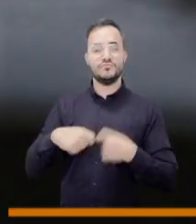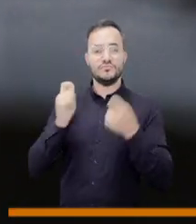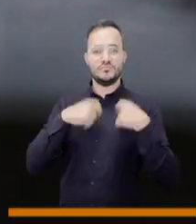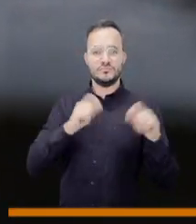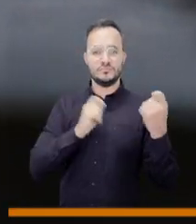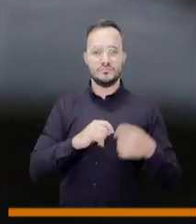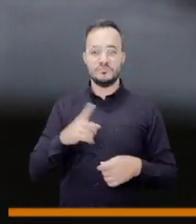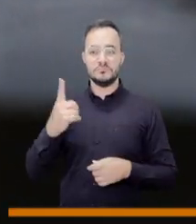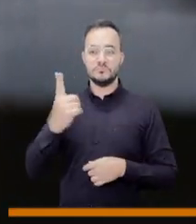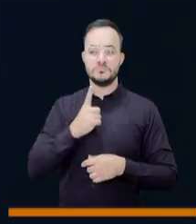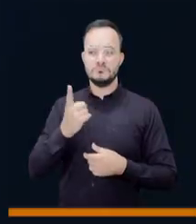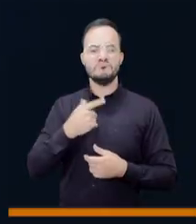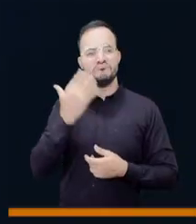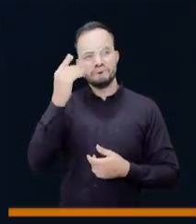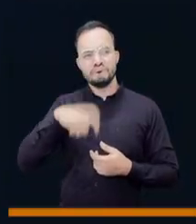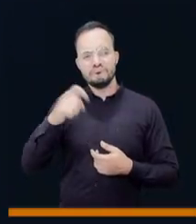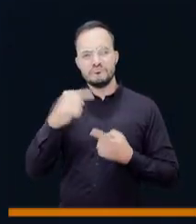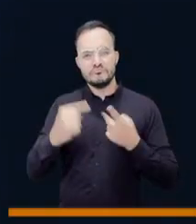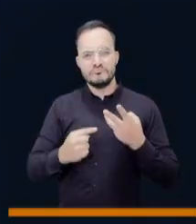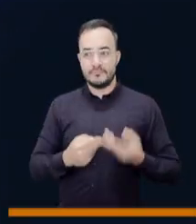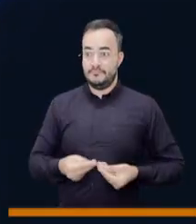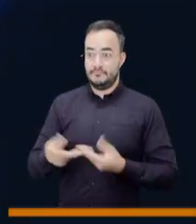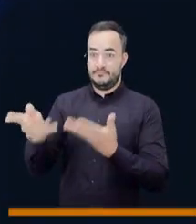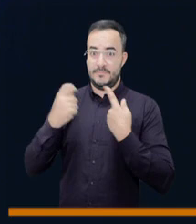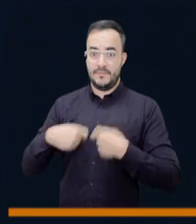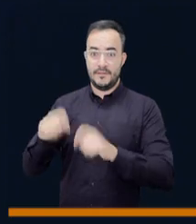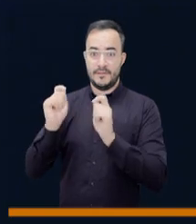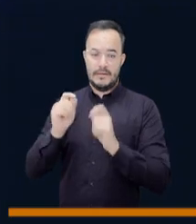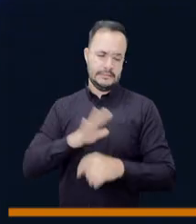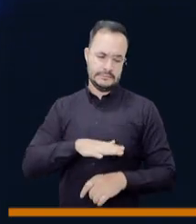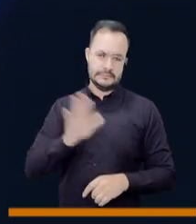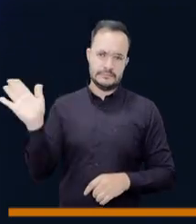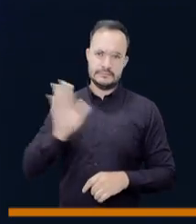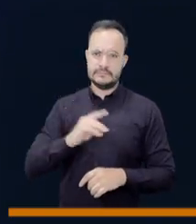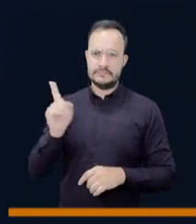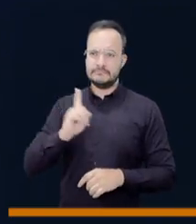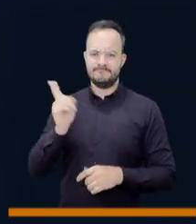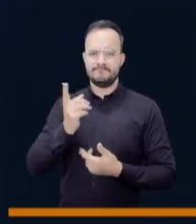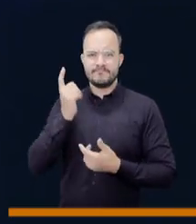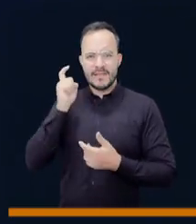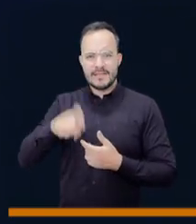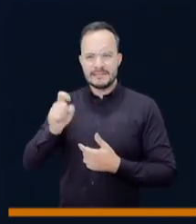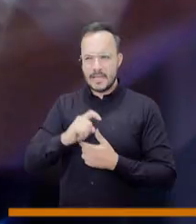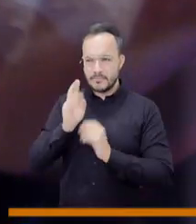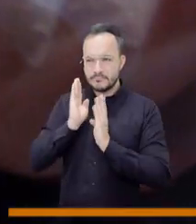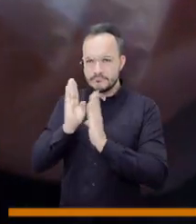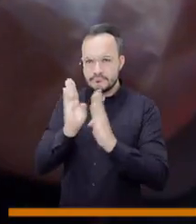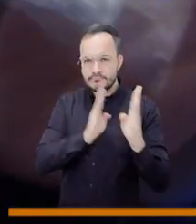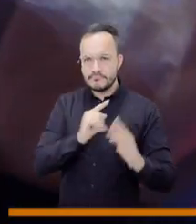las empresas farmacéuticas implica por controlar la